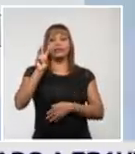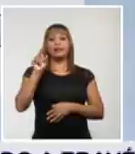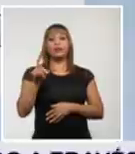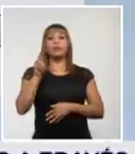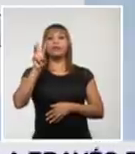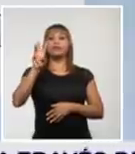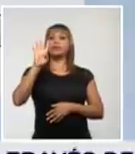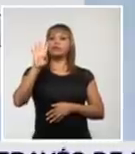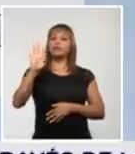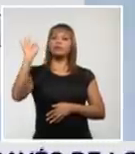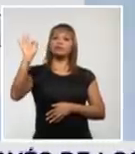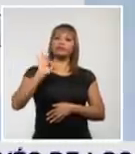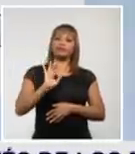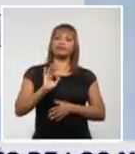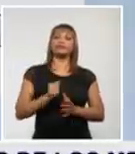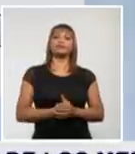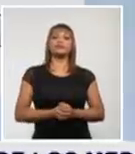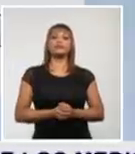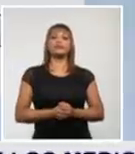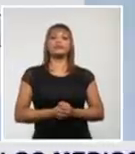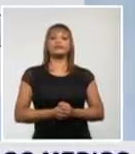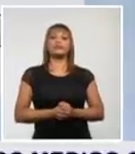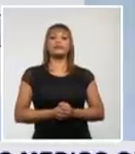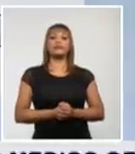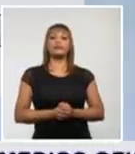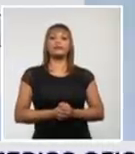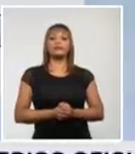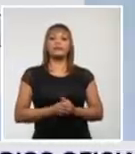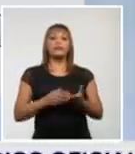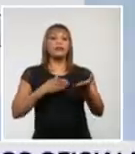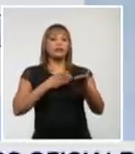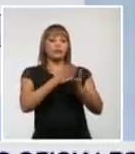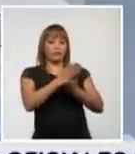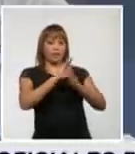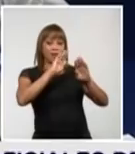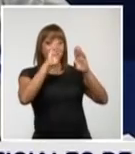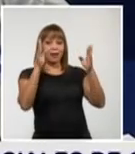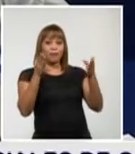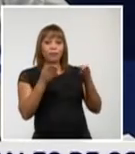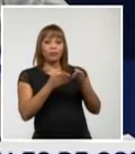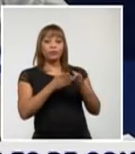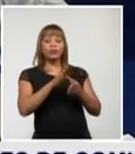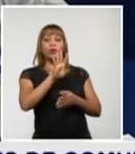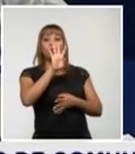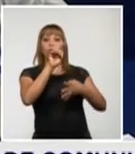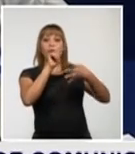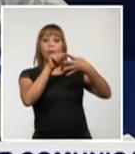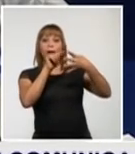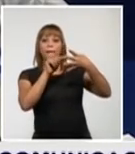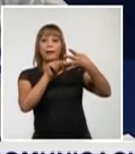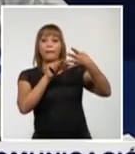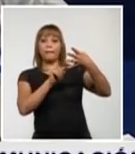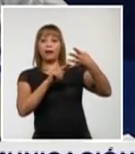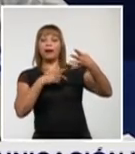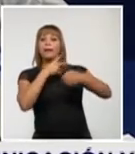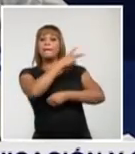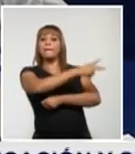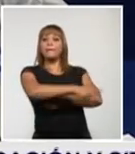3,34%. Se mantienen en el mundo los 4 primeros países con mayor